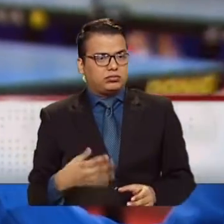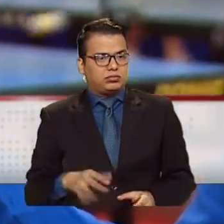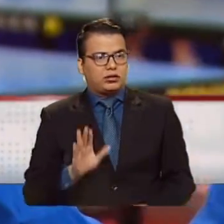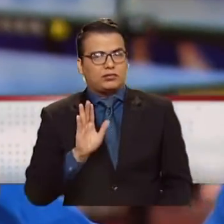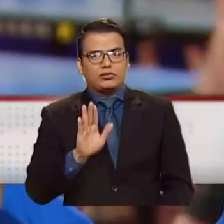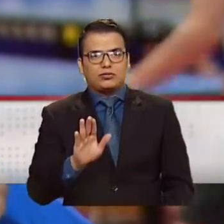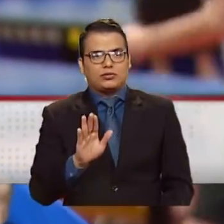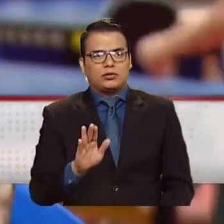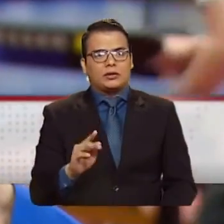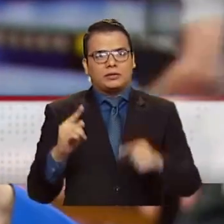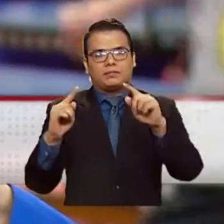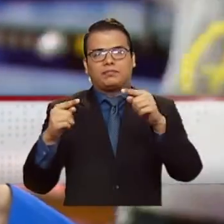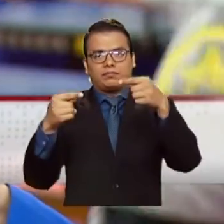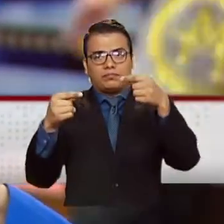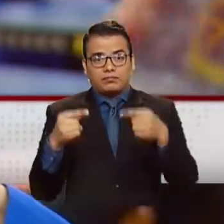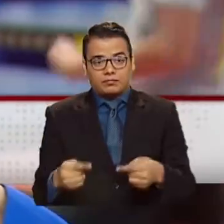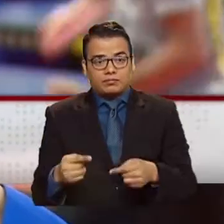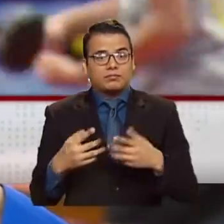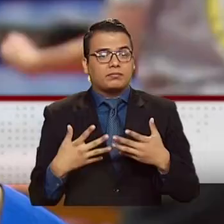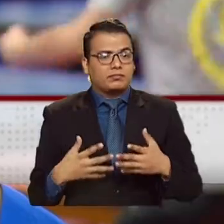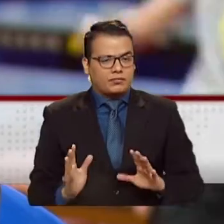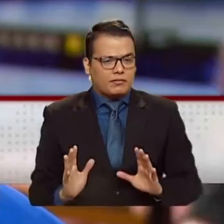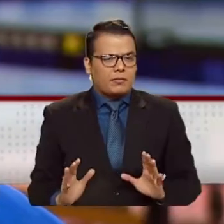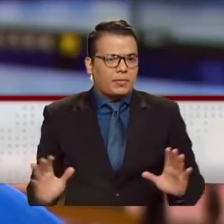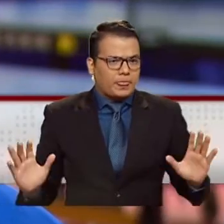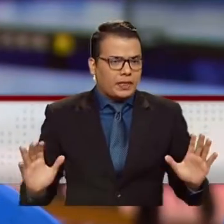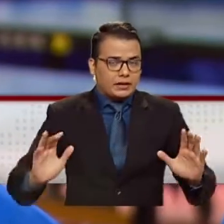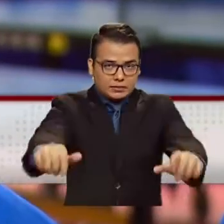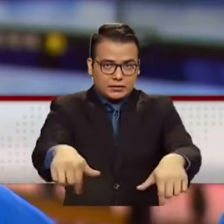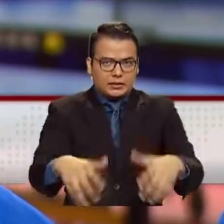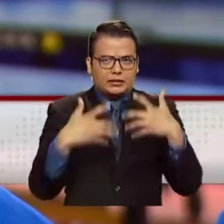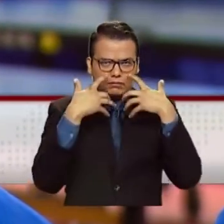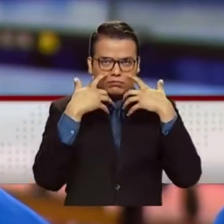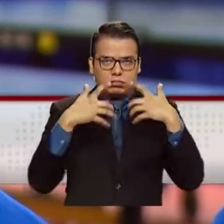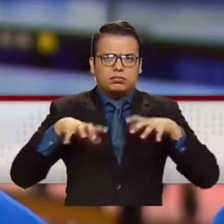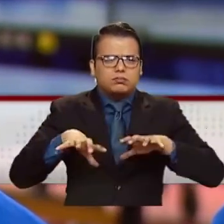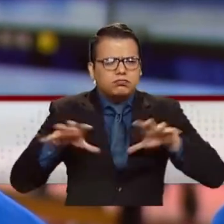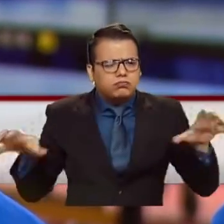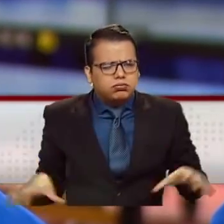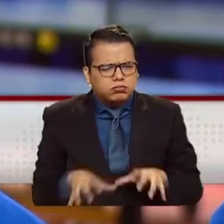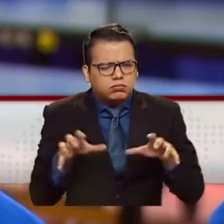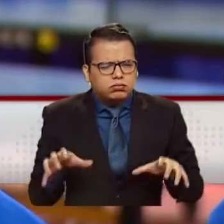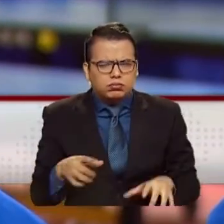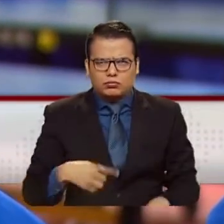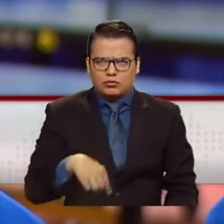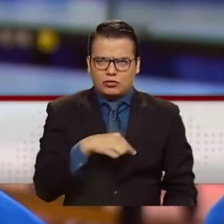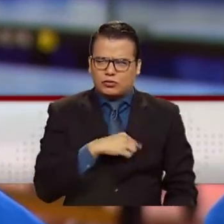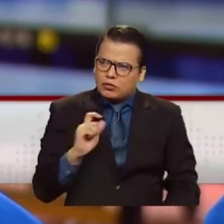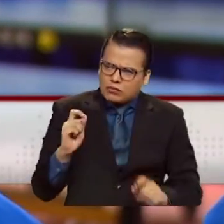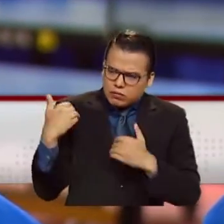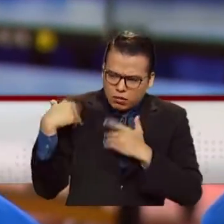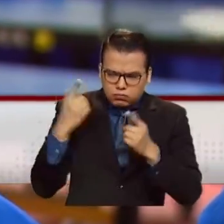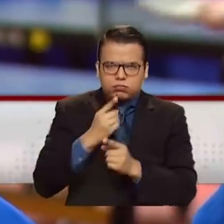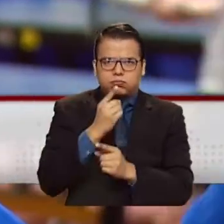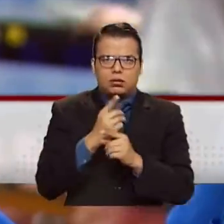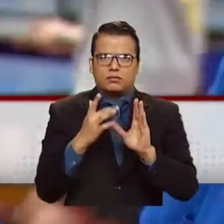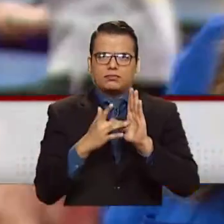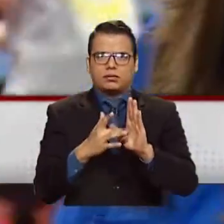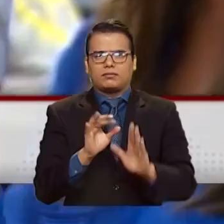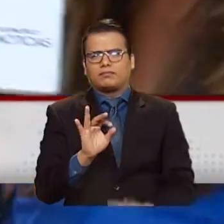este evento, donde es muy grande y yo sé que lo vamos a recibir y vamos a dar lo mejor de